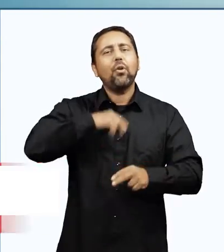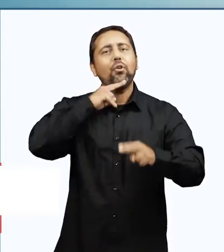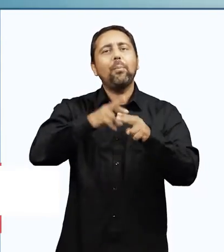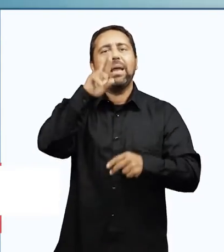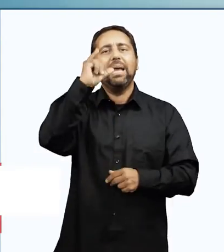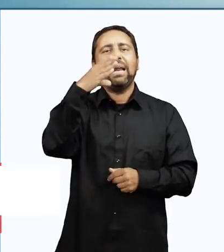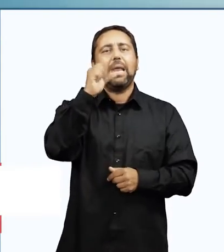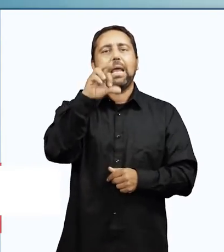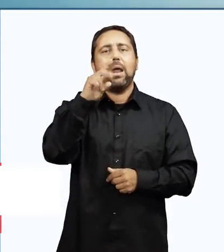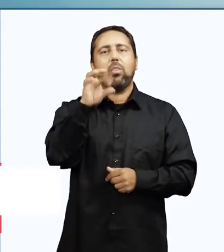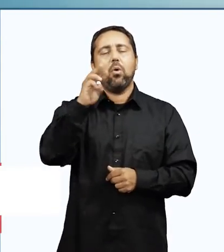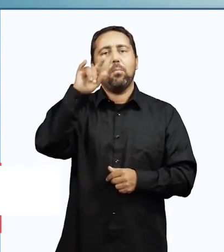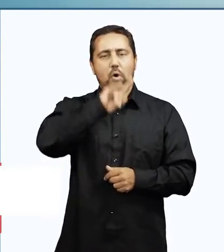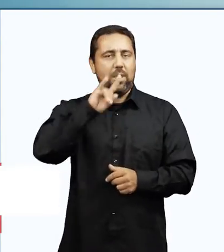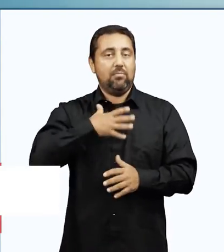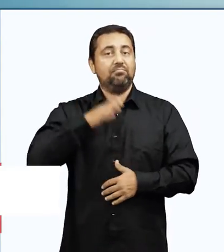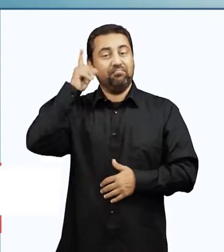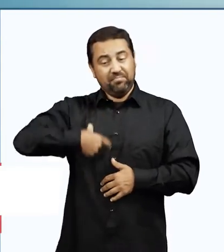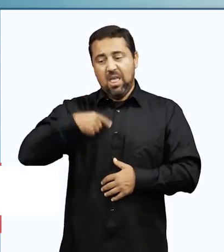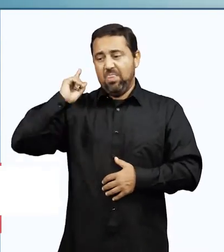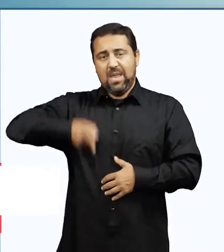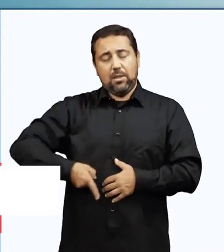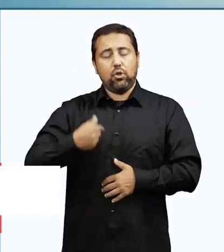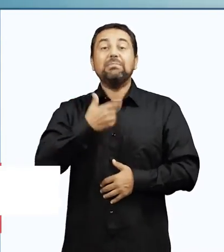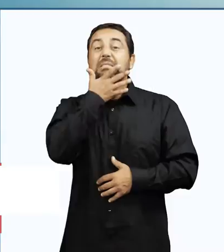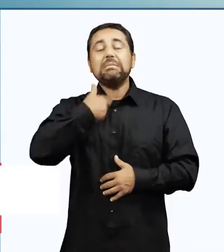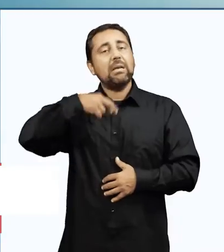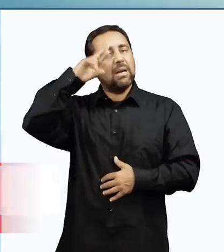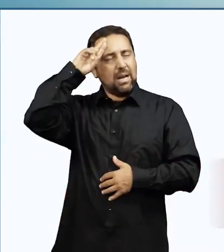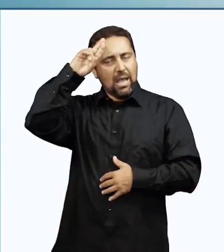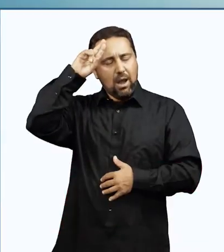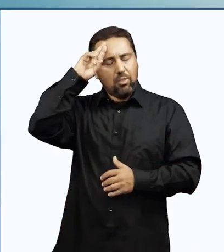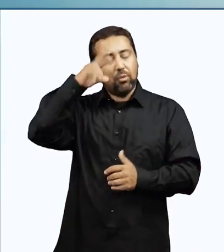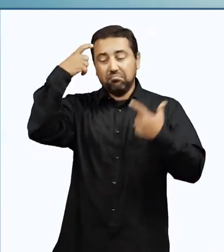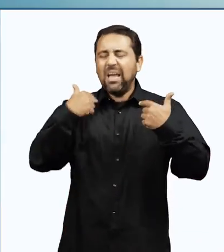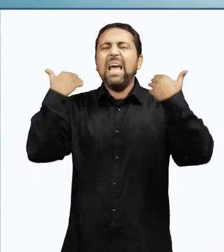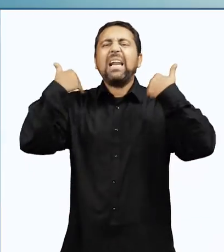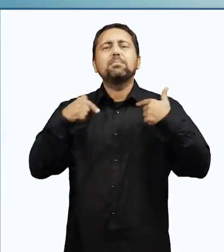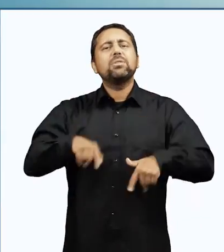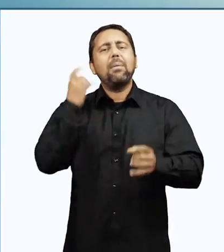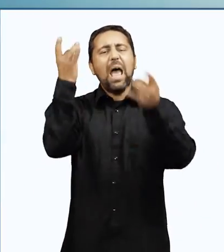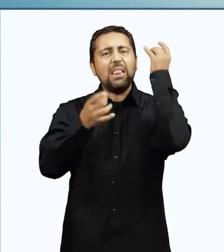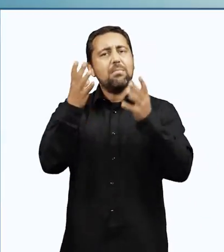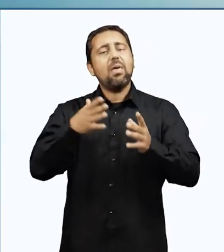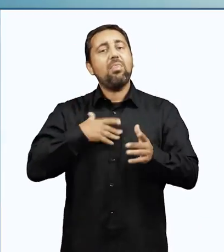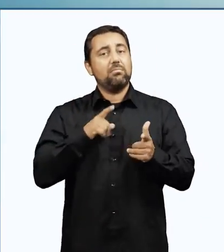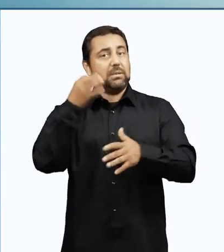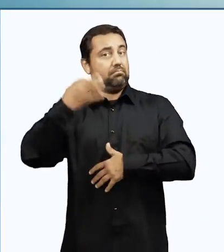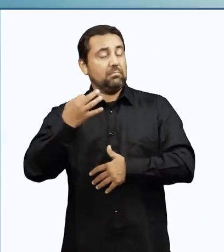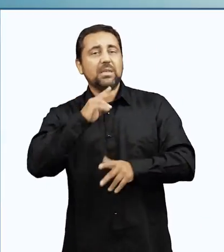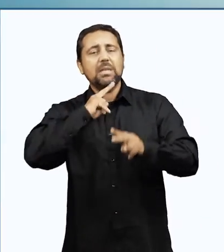soy ricardo moreno director de la unidad de atención a personas con discapacidad de la universidad rey juan carlos y responsable de esta actividad obligatoria